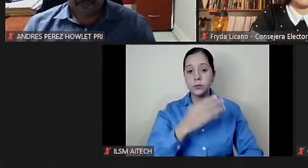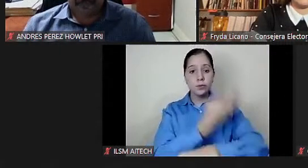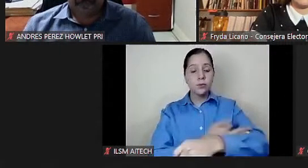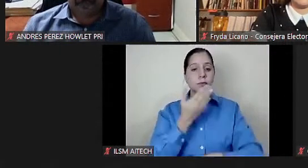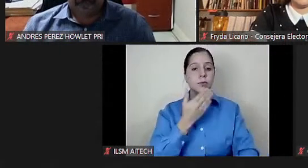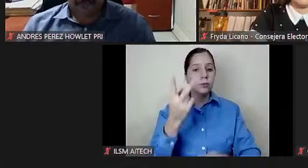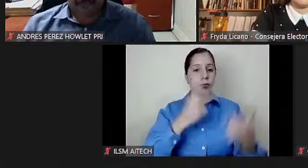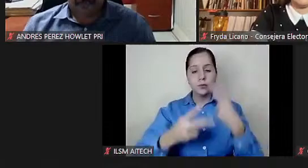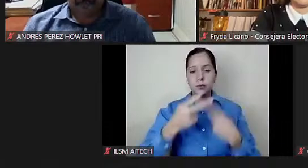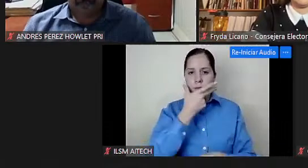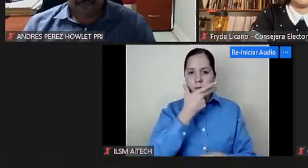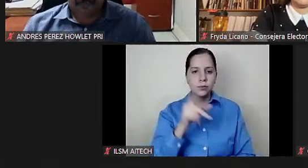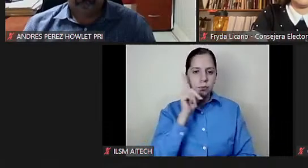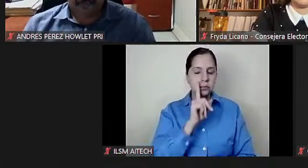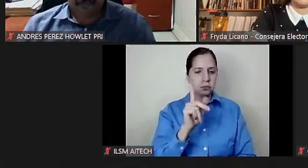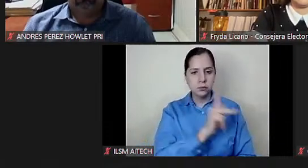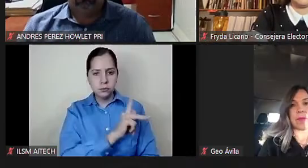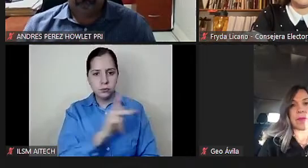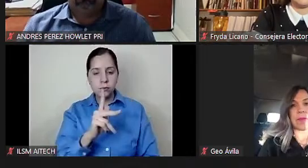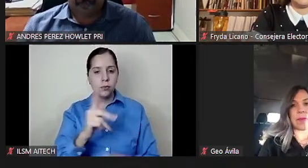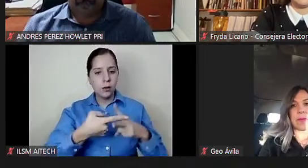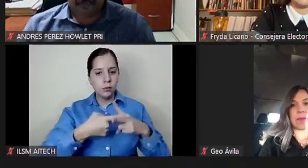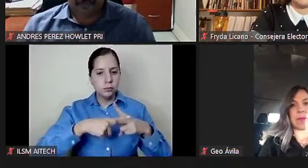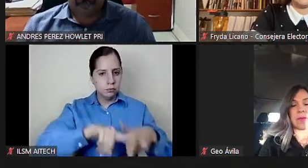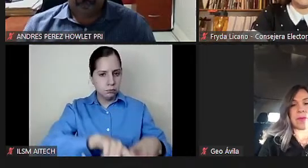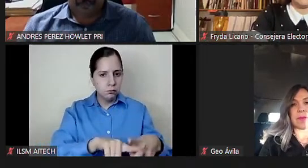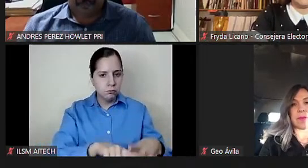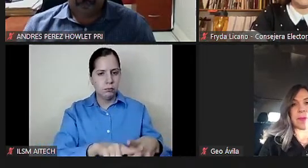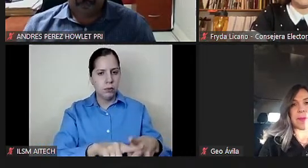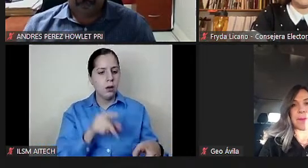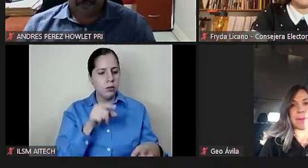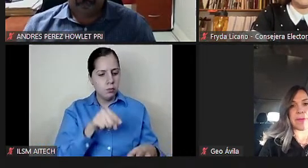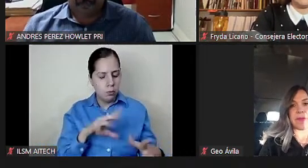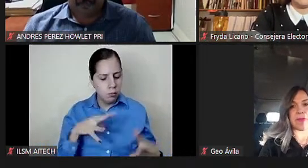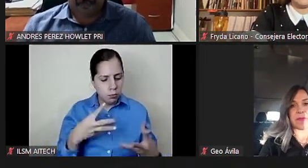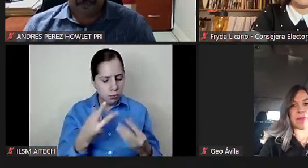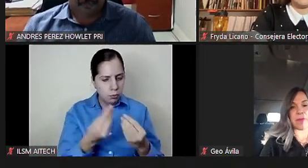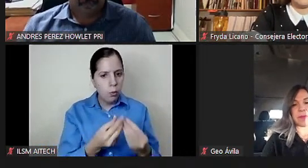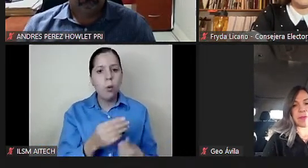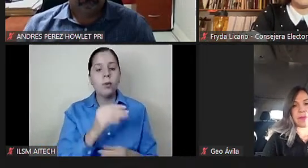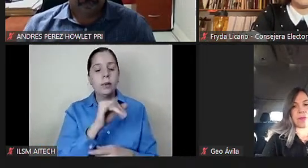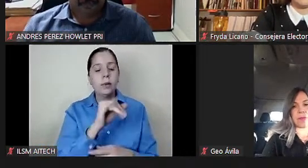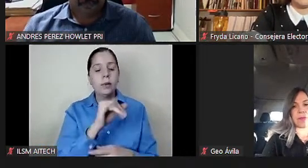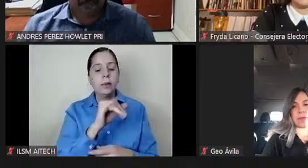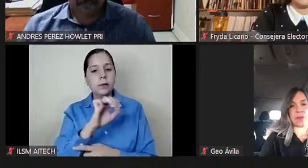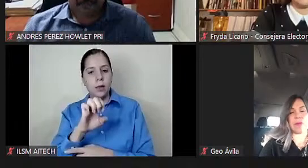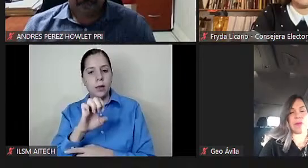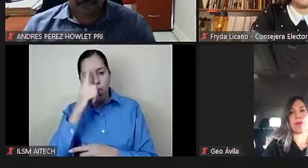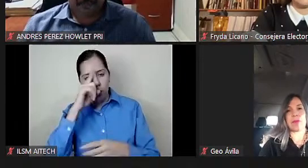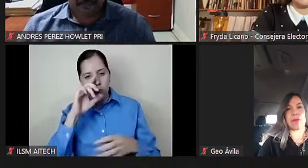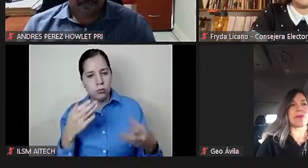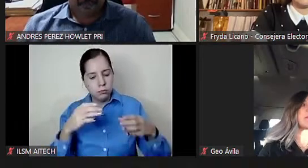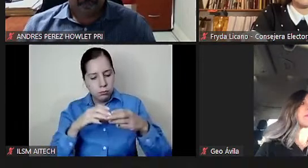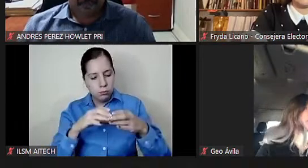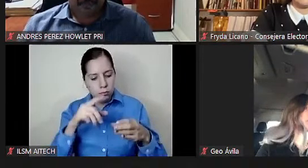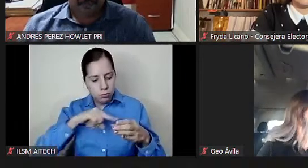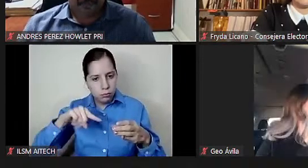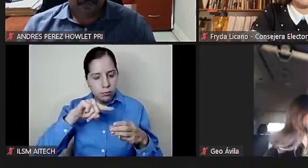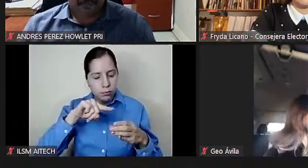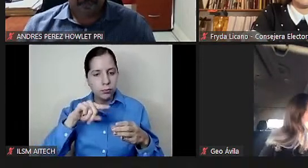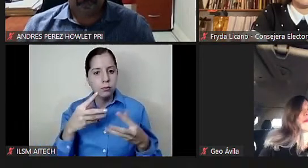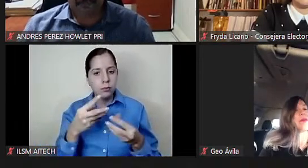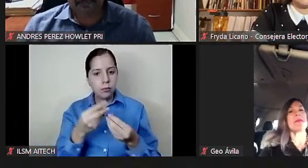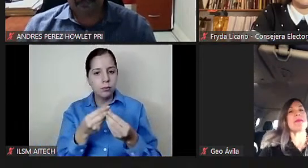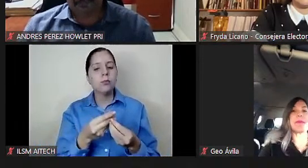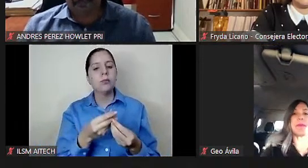Muy buenas tardes, bienvenidas todas y todos. Vamos a dar inicio a la 55ª sesión extraordinaria del Consejo Estatal del Instituto Estatal Electoral de